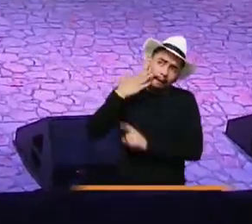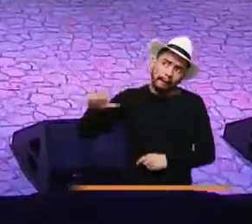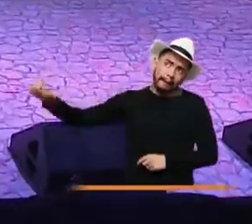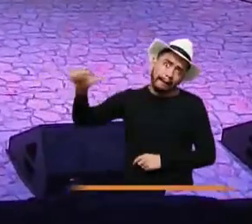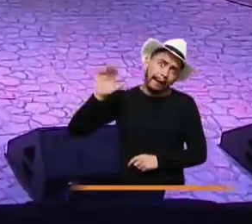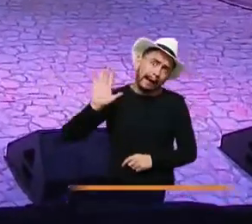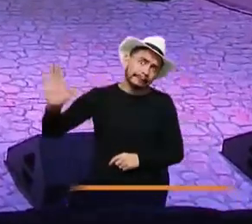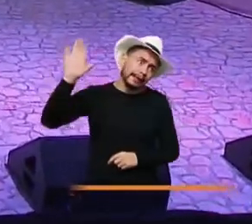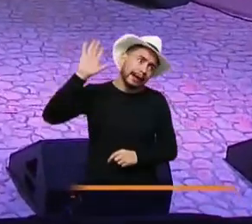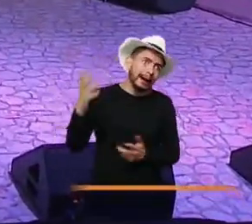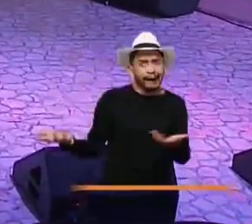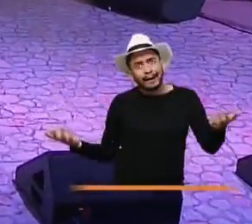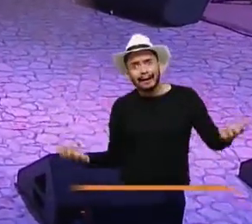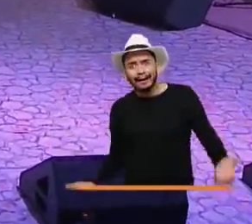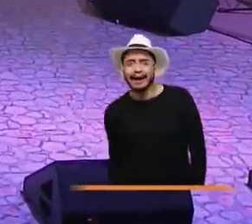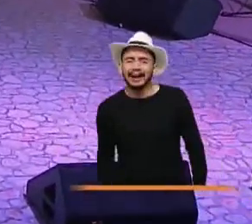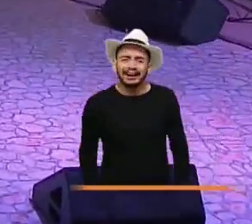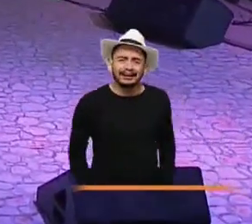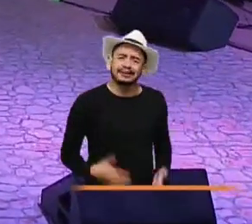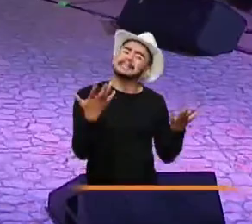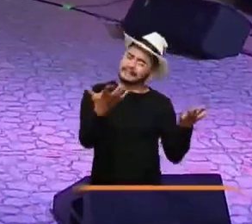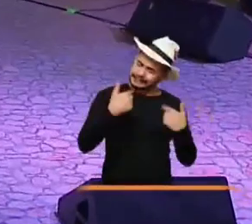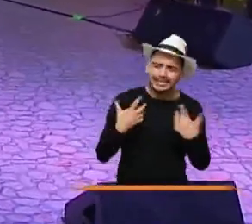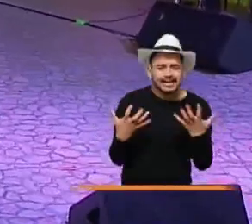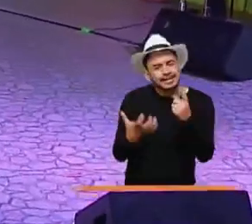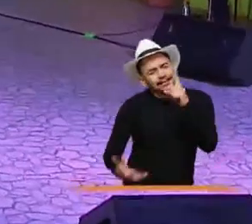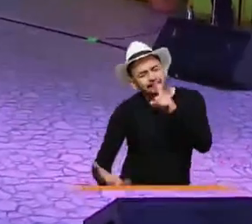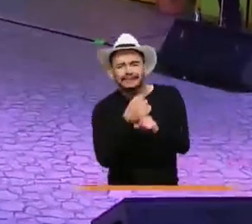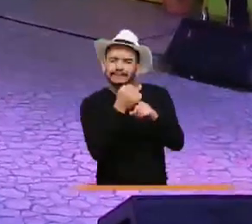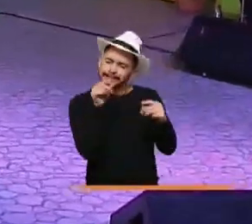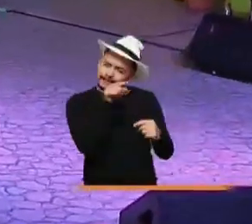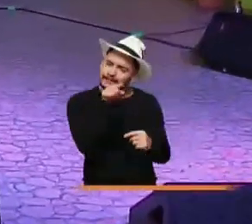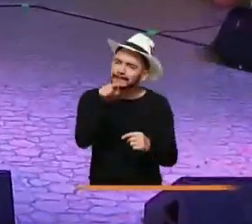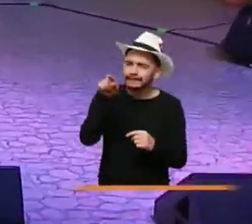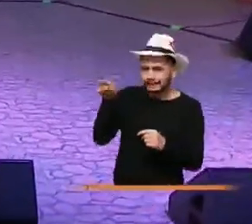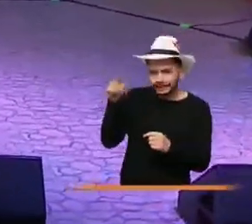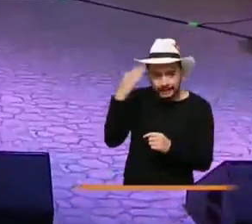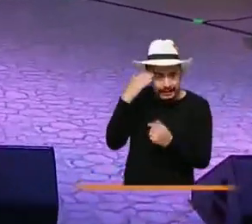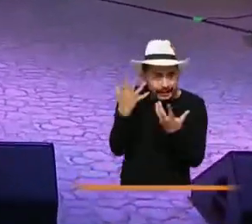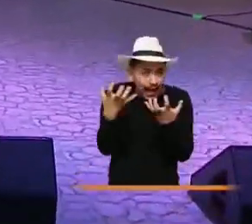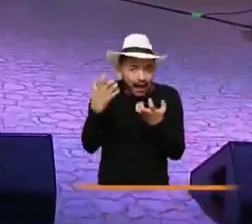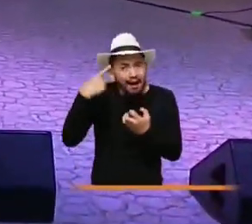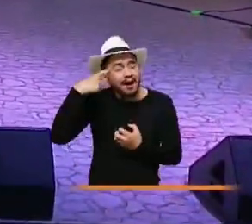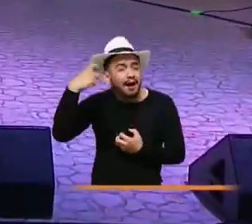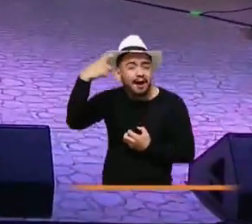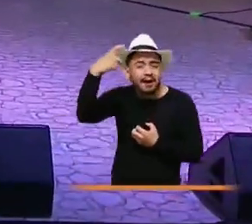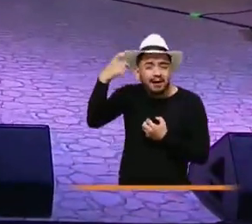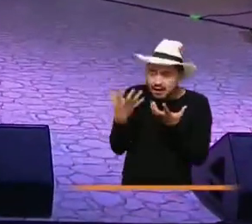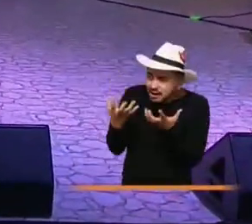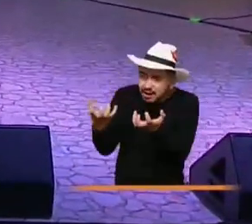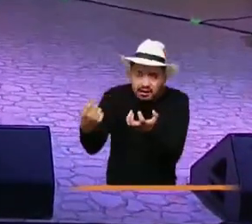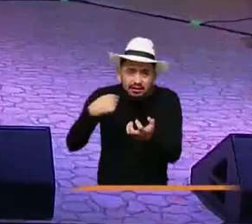también quisiera lograr si es que tú saberlo quieres cómo haces esos